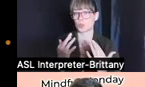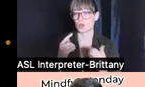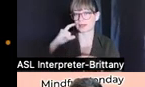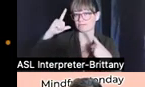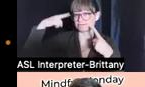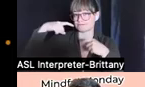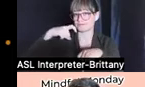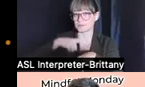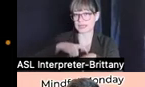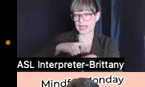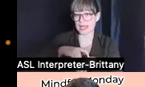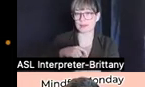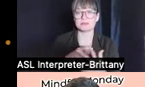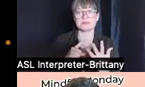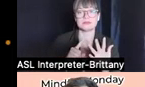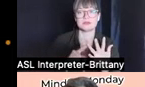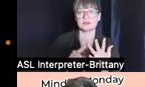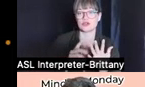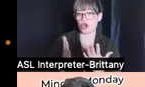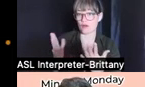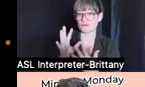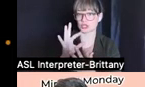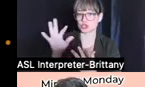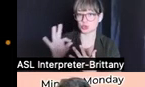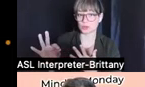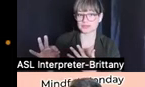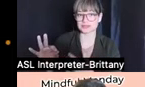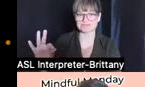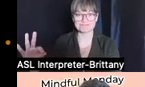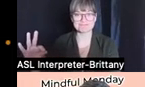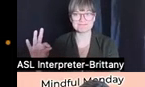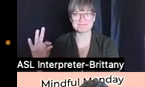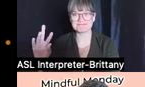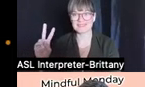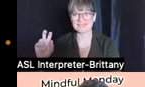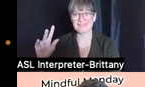tiempo de espera. 4, ofrecer opciones.